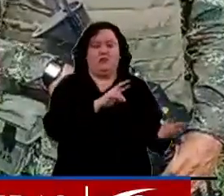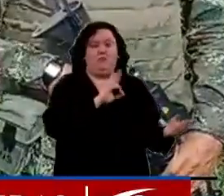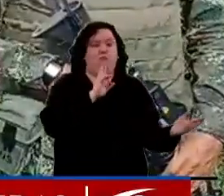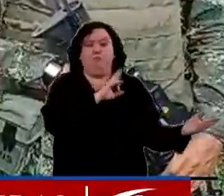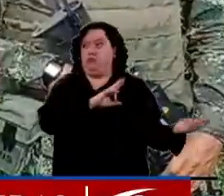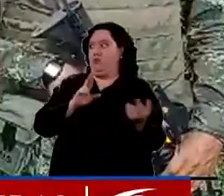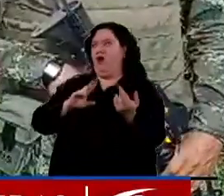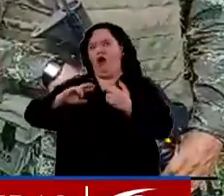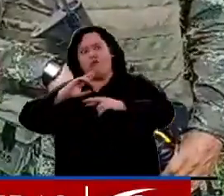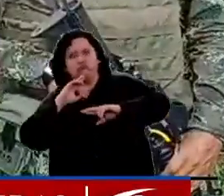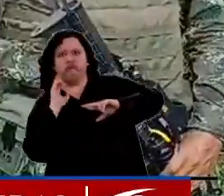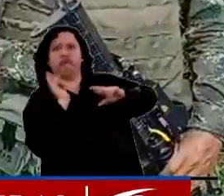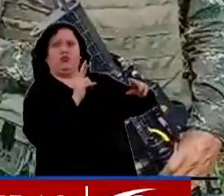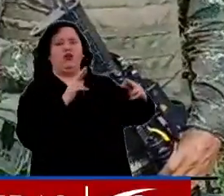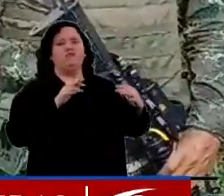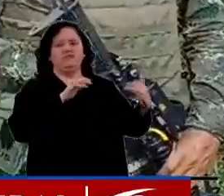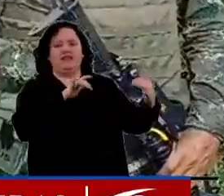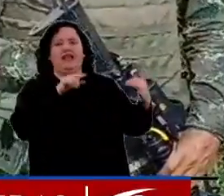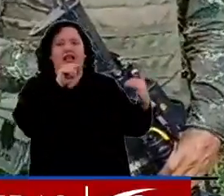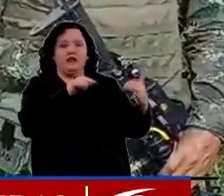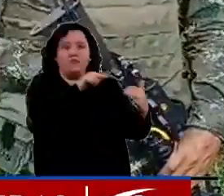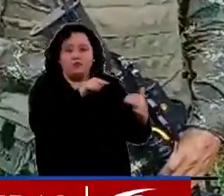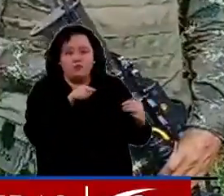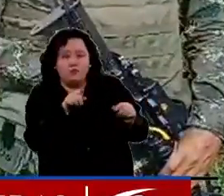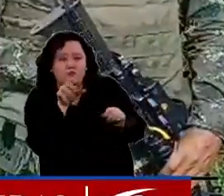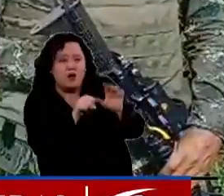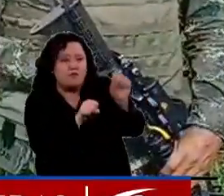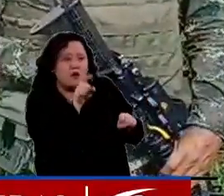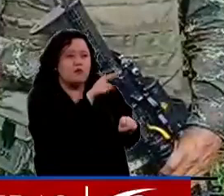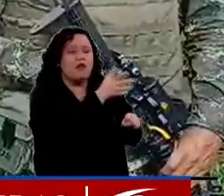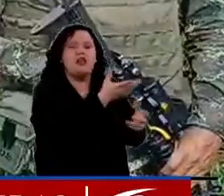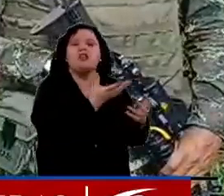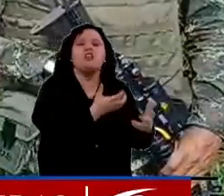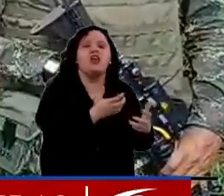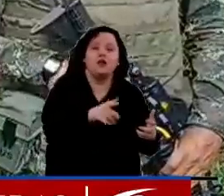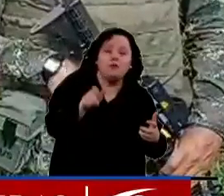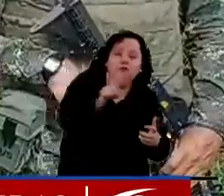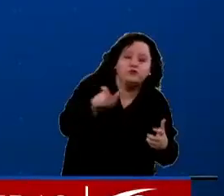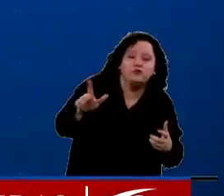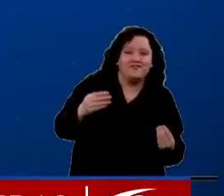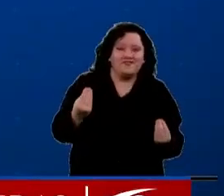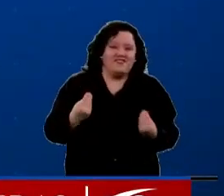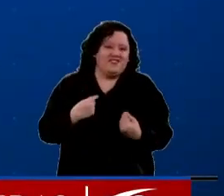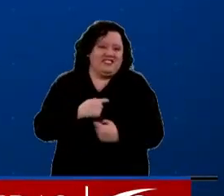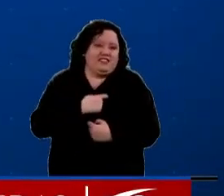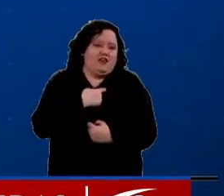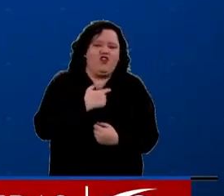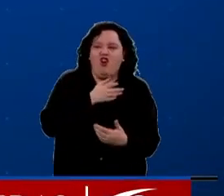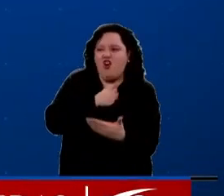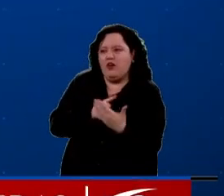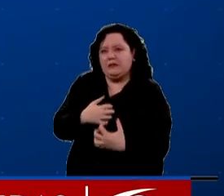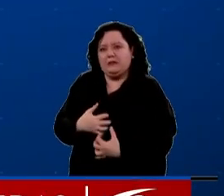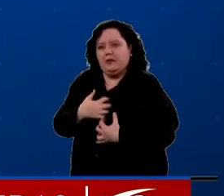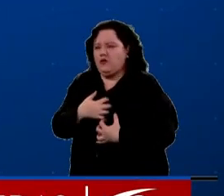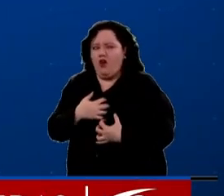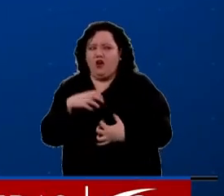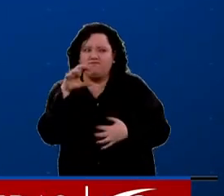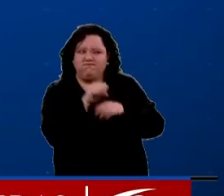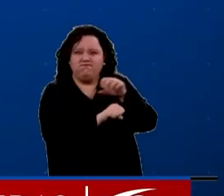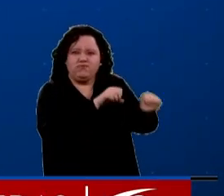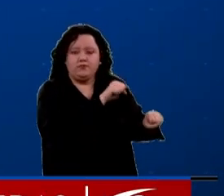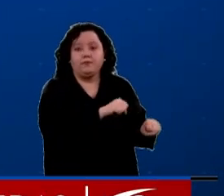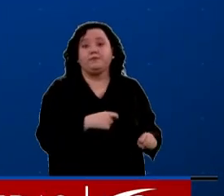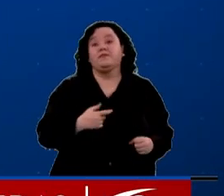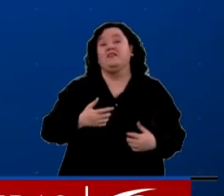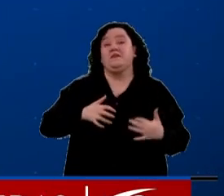las cuales estas estructuras pretendían intimidar a la población civil. En medio de los fuertes combates, los uniformados